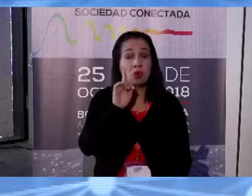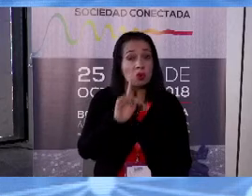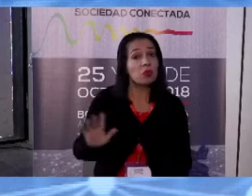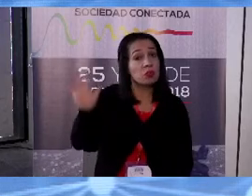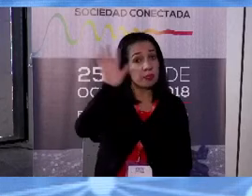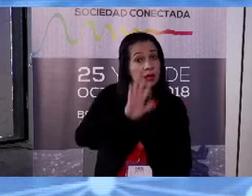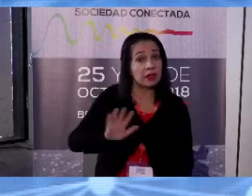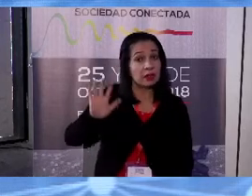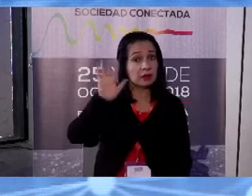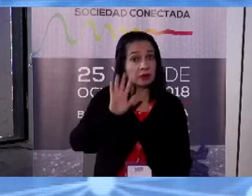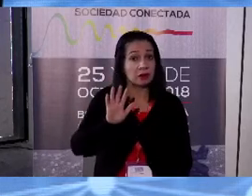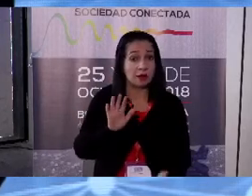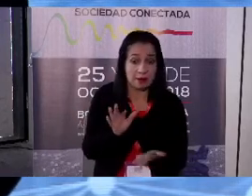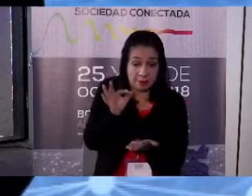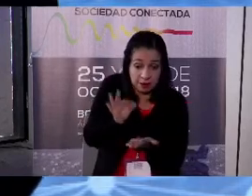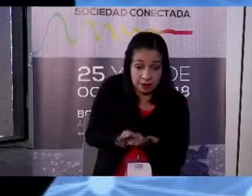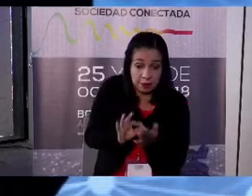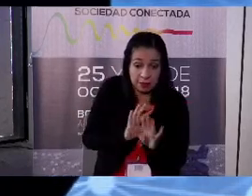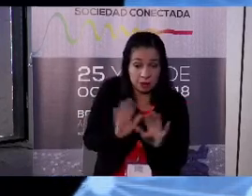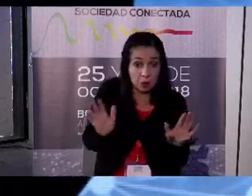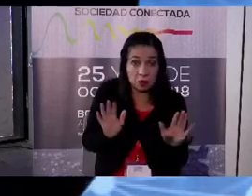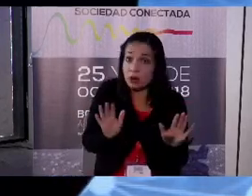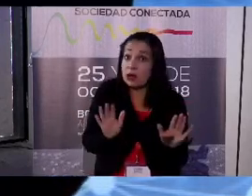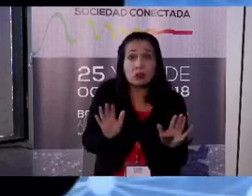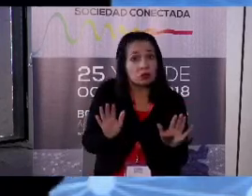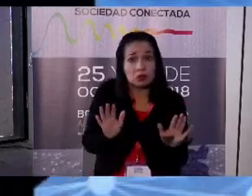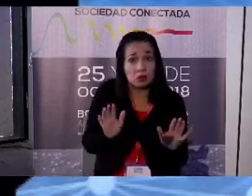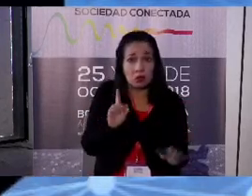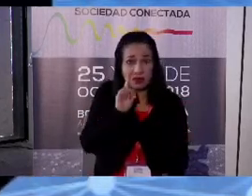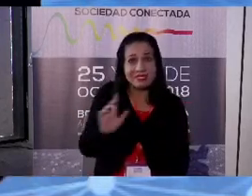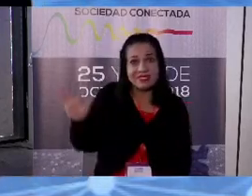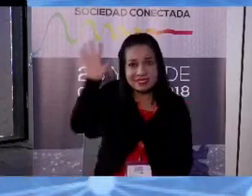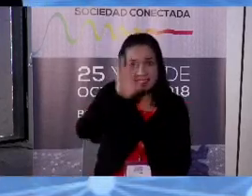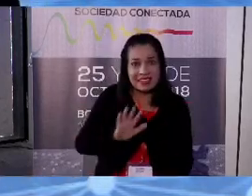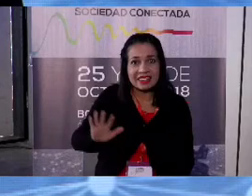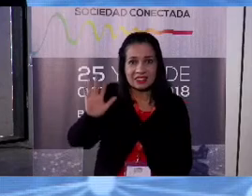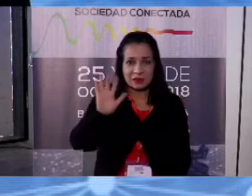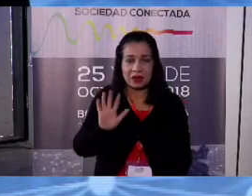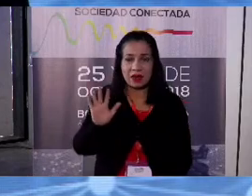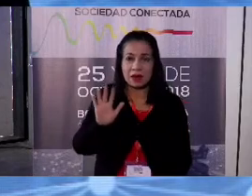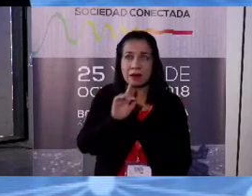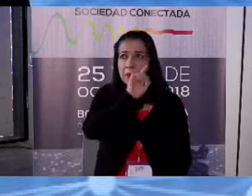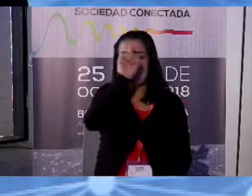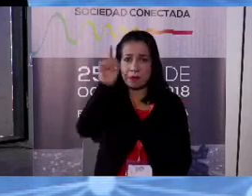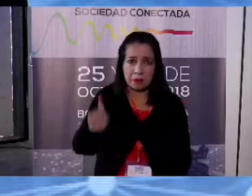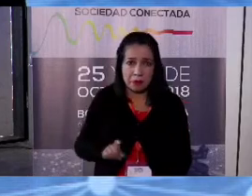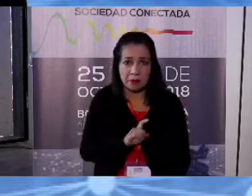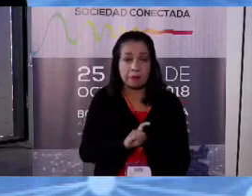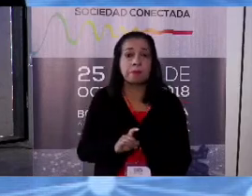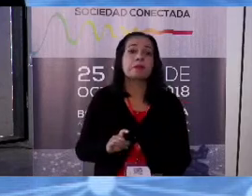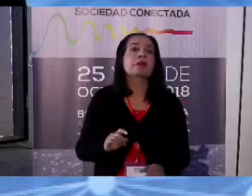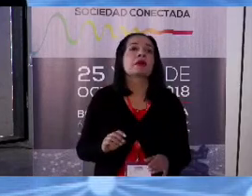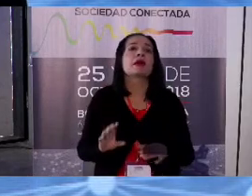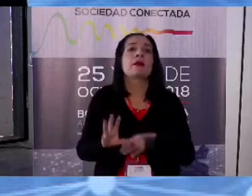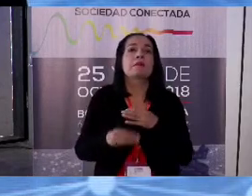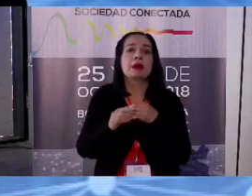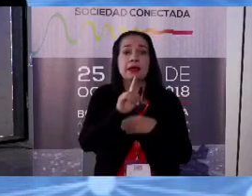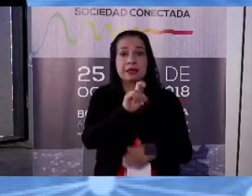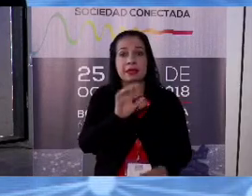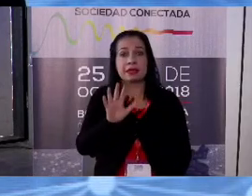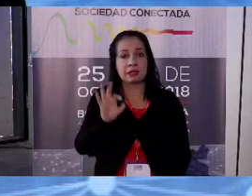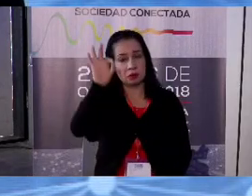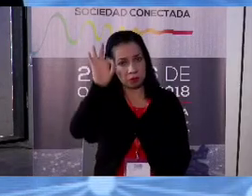insisto no es el Montevideo llegar al 65 por de los hogares del país con fibra